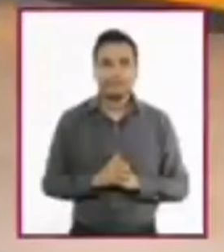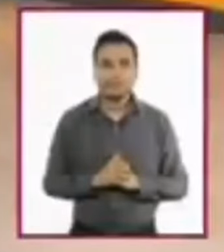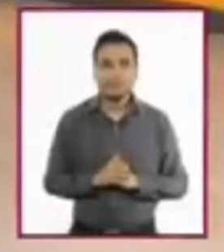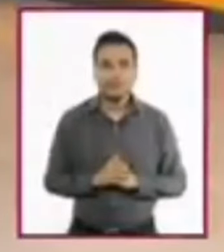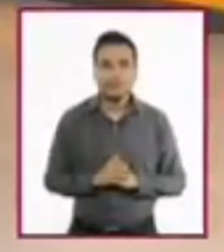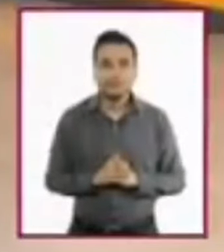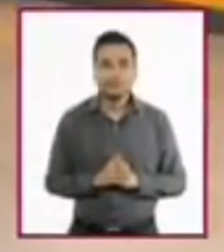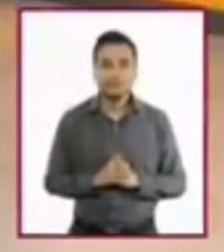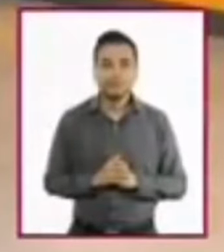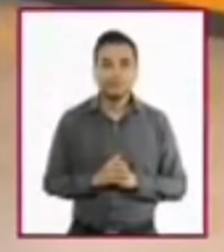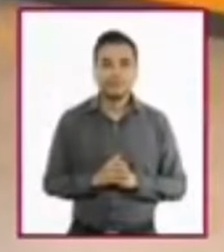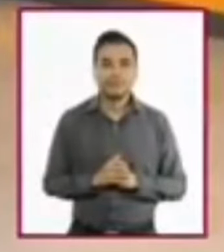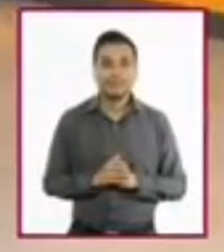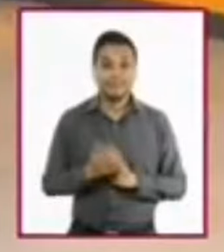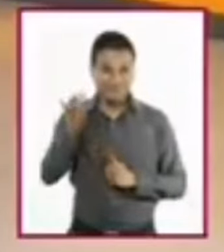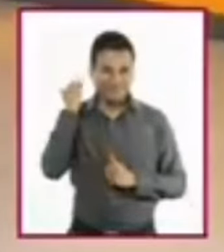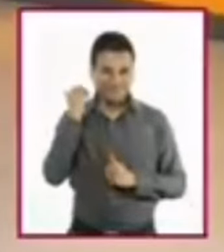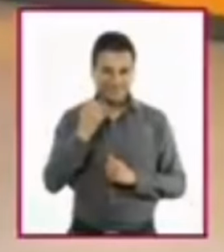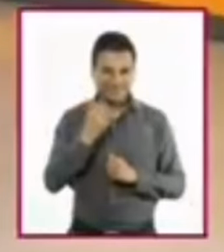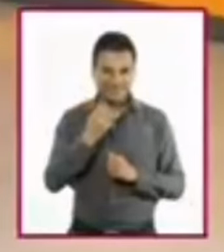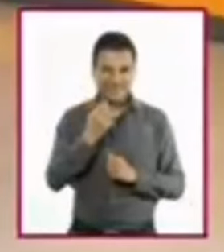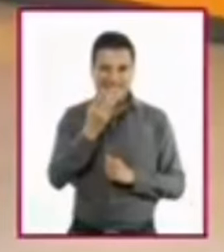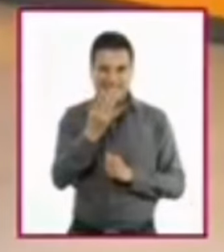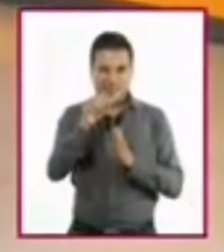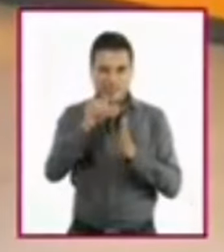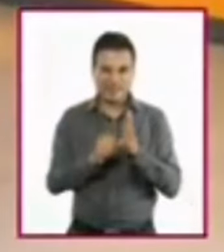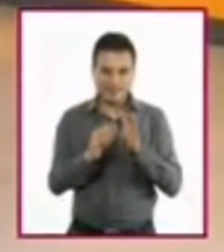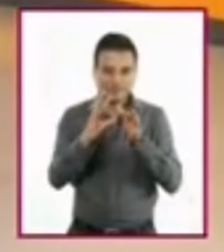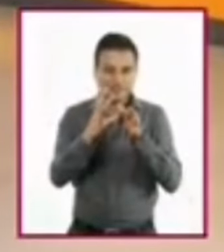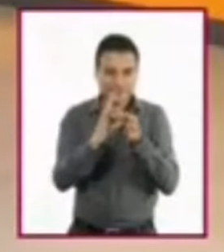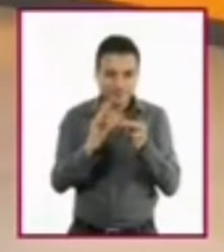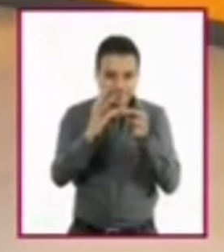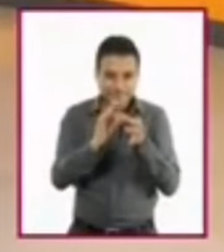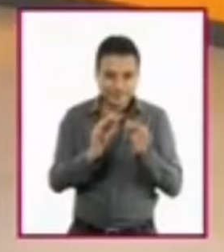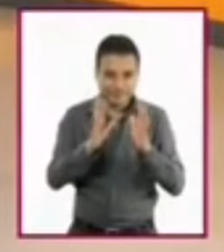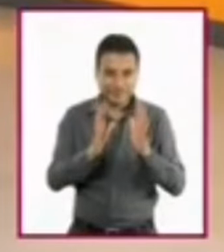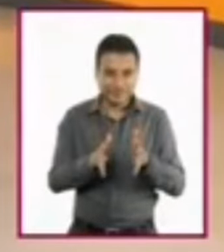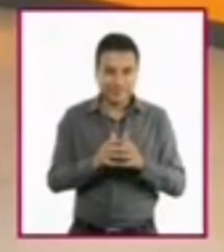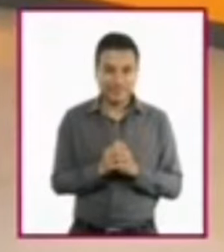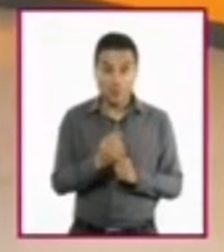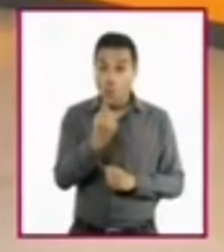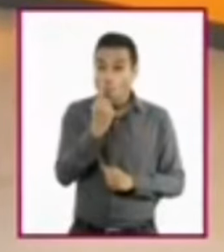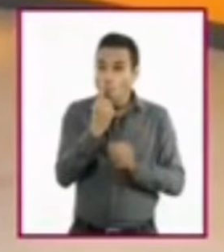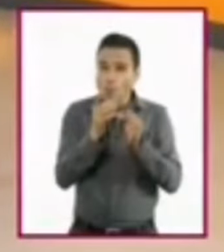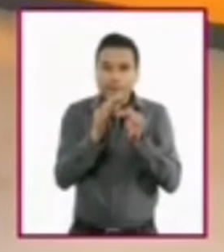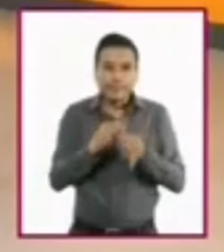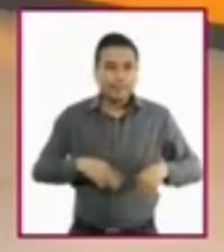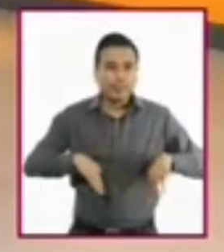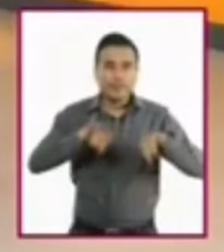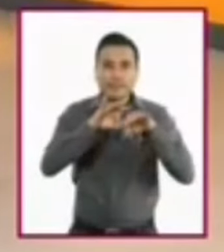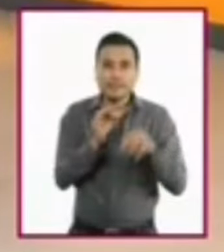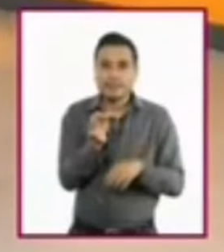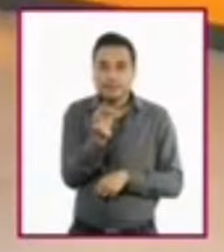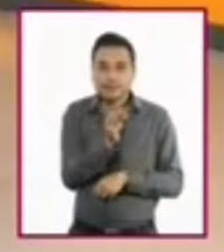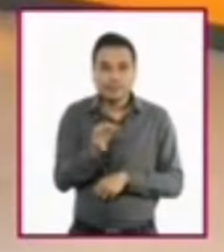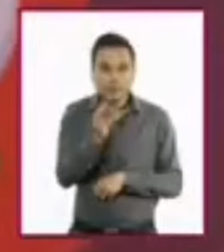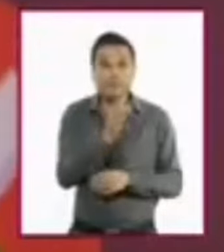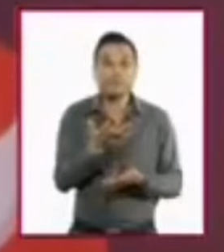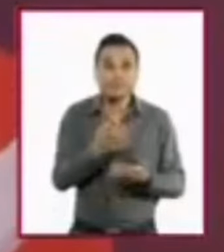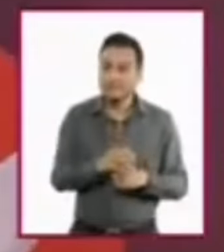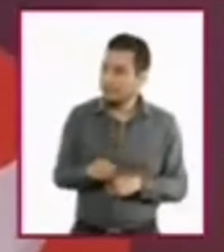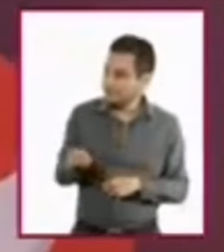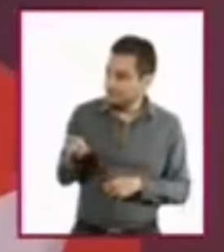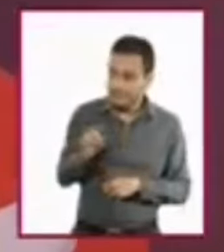Como estudiaron en el trimestre anterior, uno de los principales organelos de las células son las